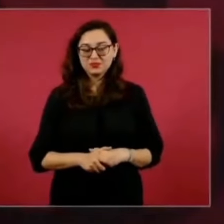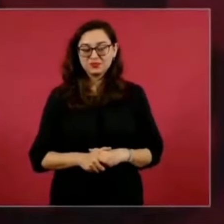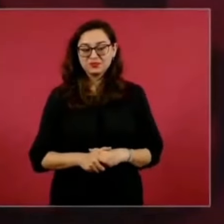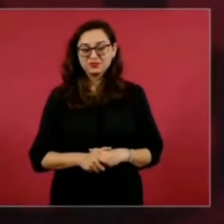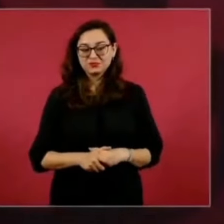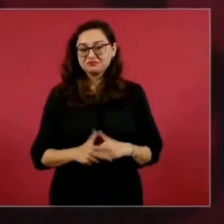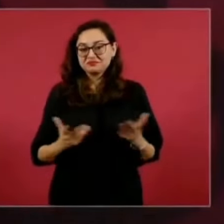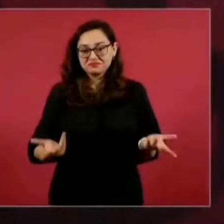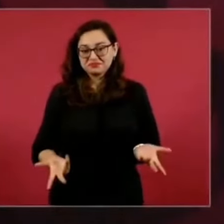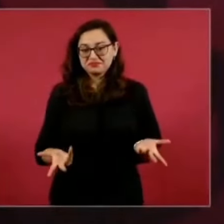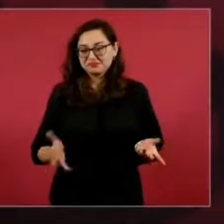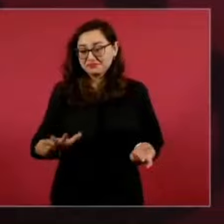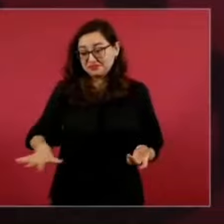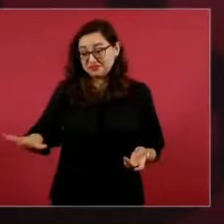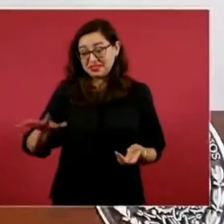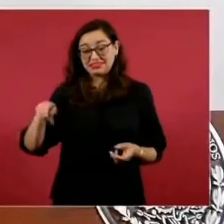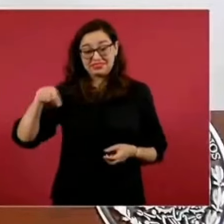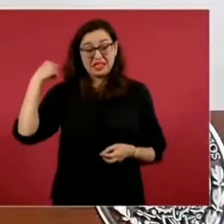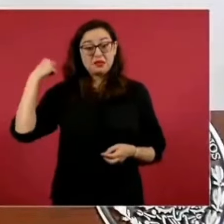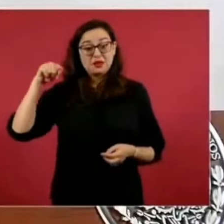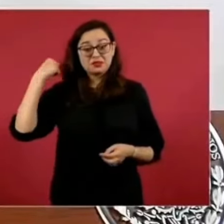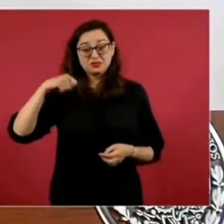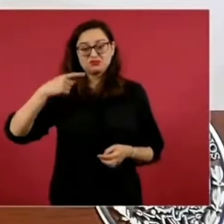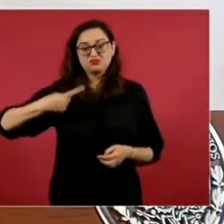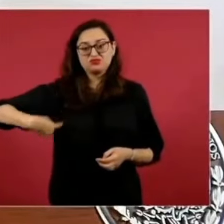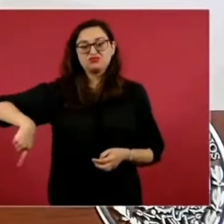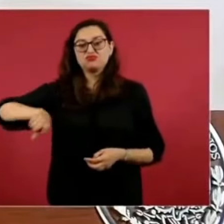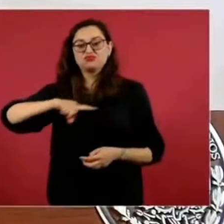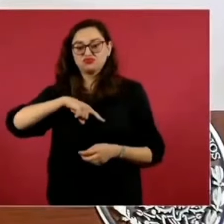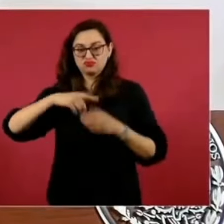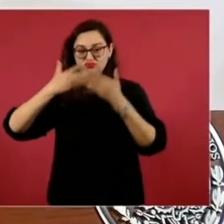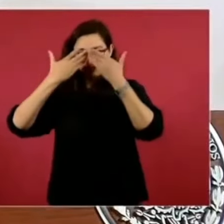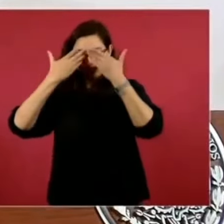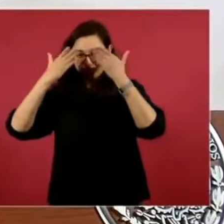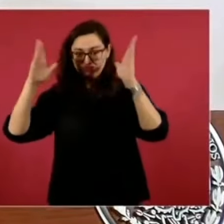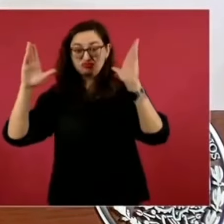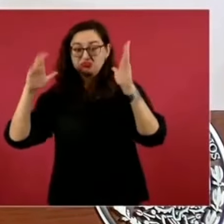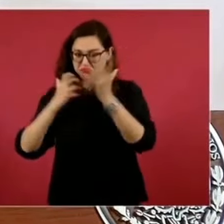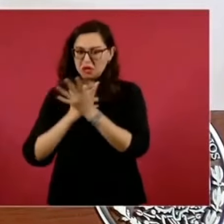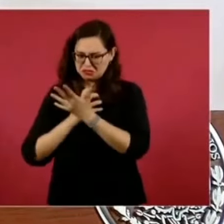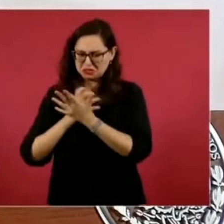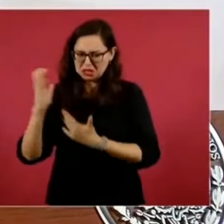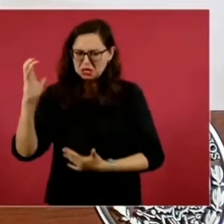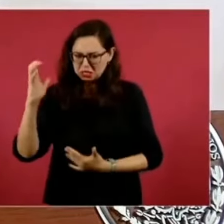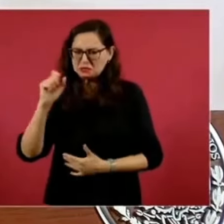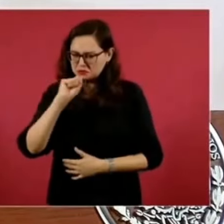siempre hemos sido o liberales o radicales